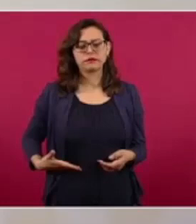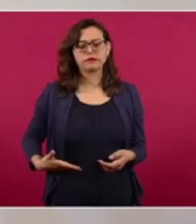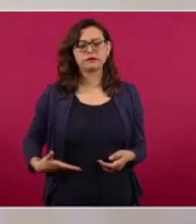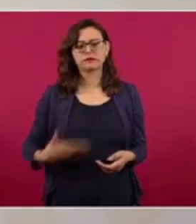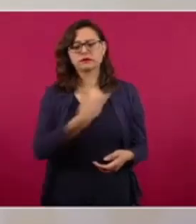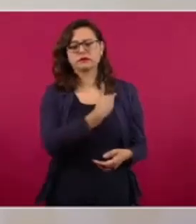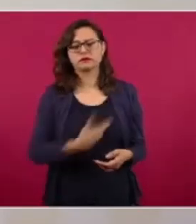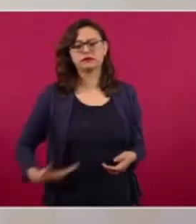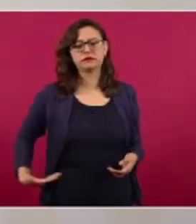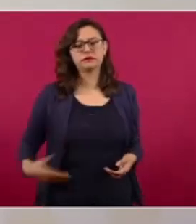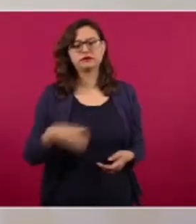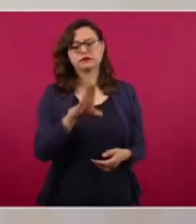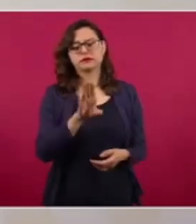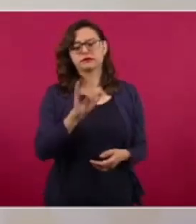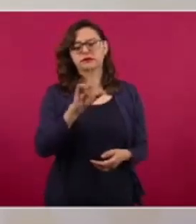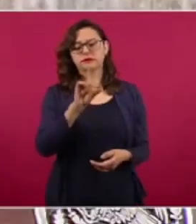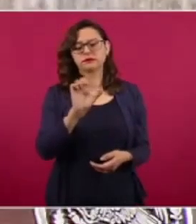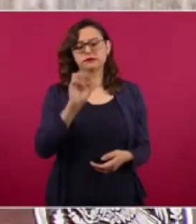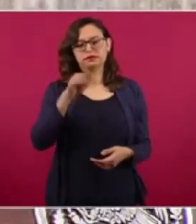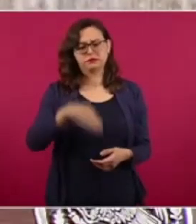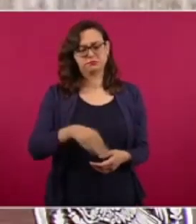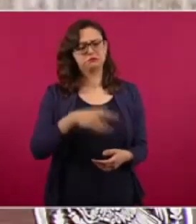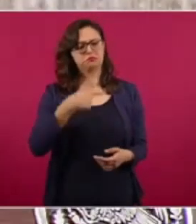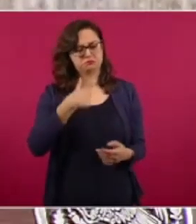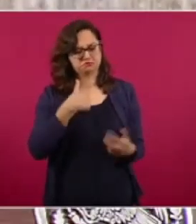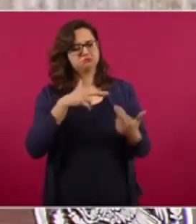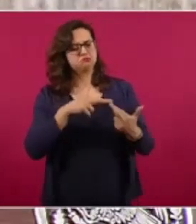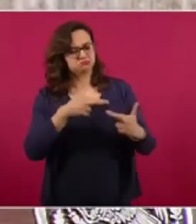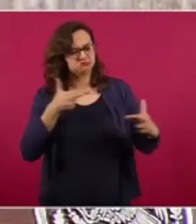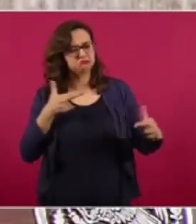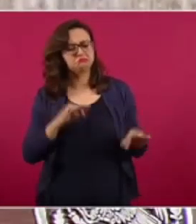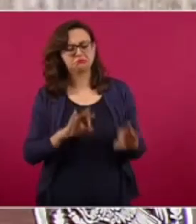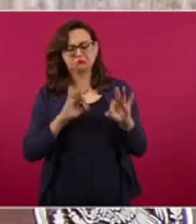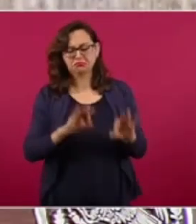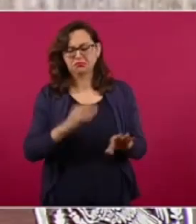Biden, es un hombre bueno.